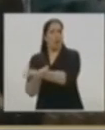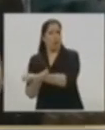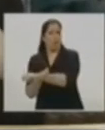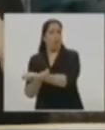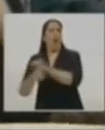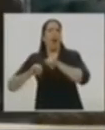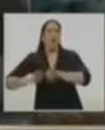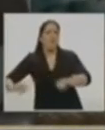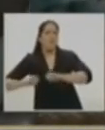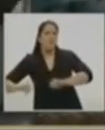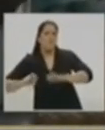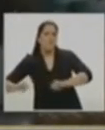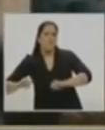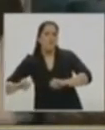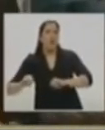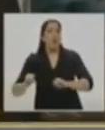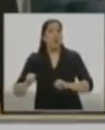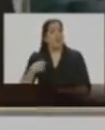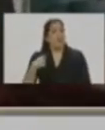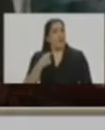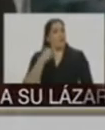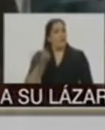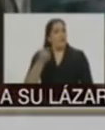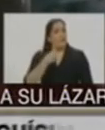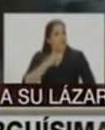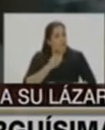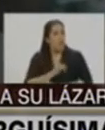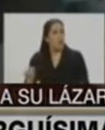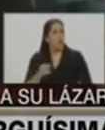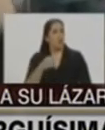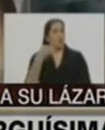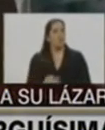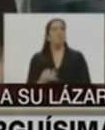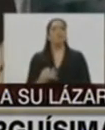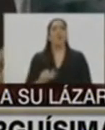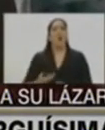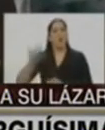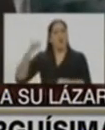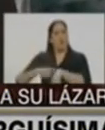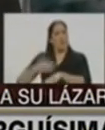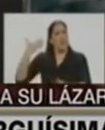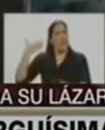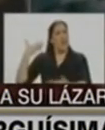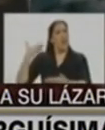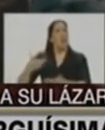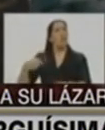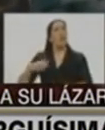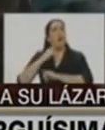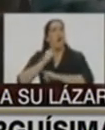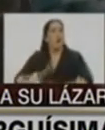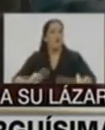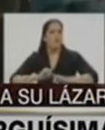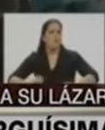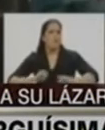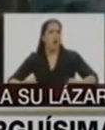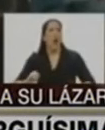una campaña, que esto también quiero hablar ahora, una campaña que se viene desarrollando desde hace mucho tiempo, donde parece que hubiera uno o